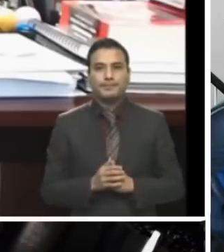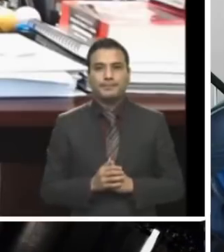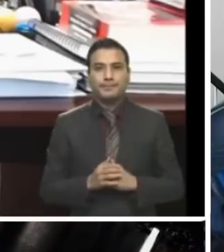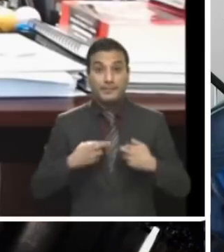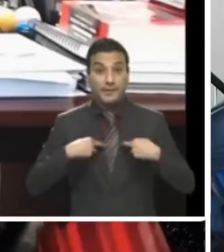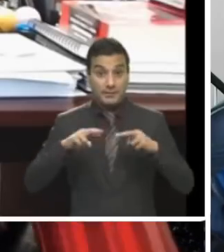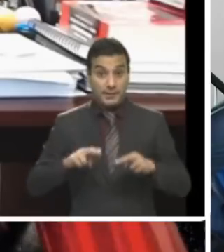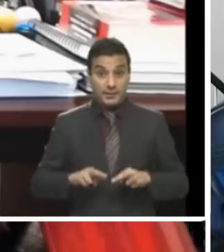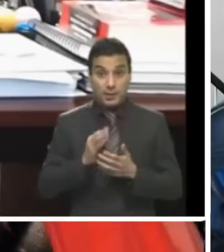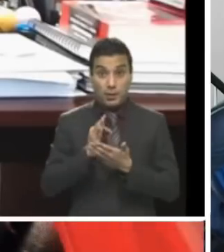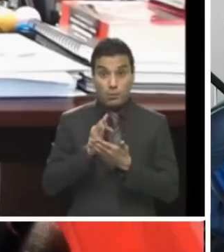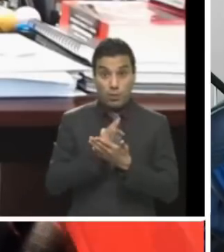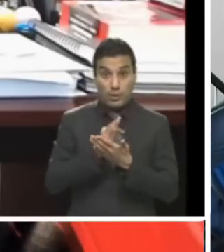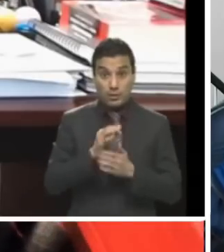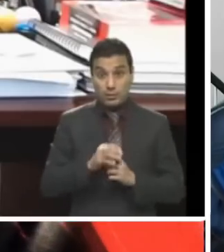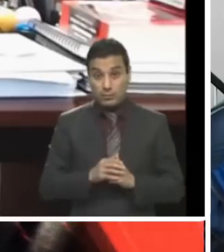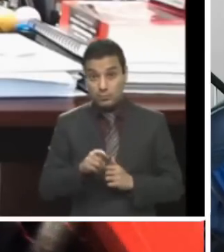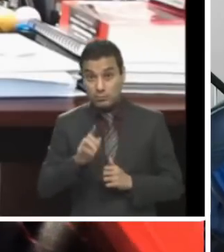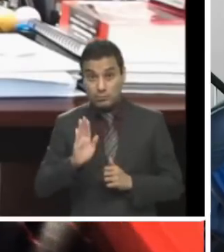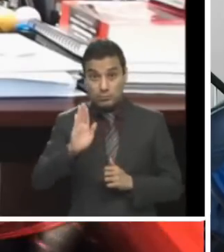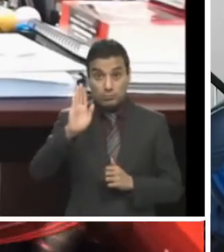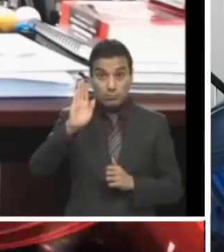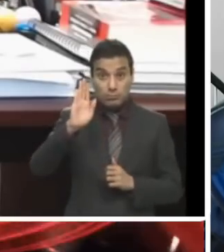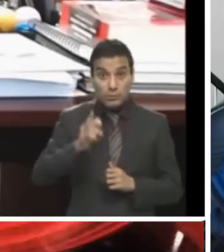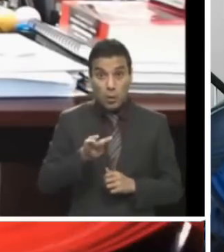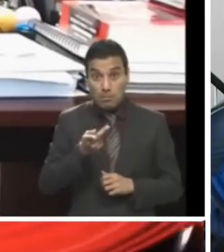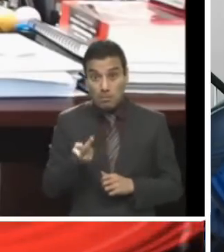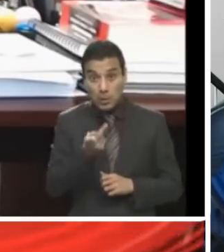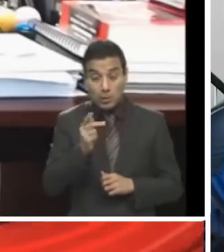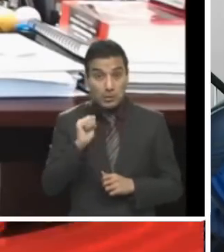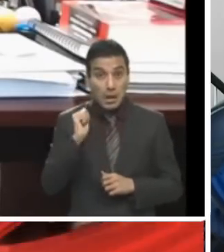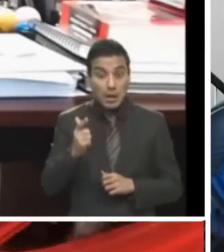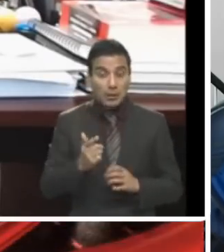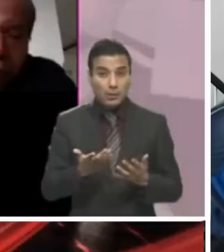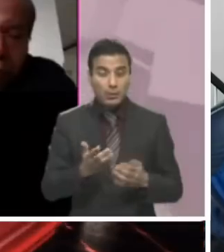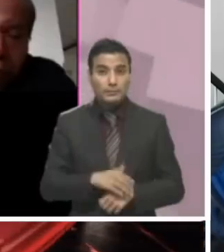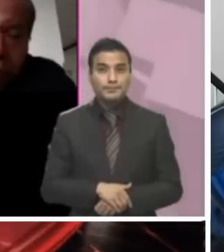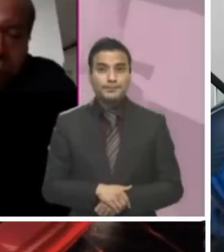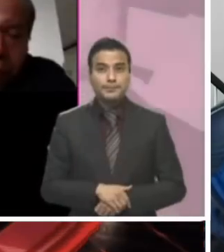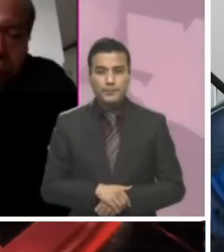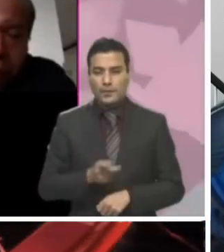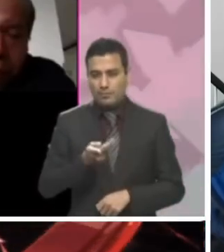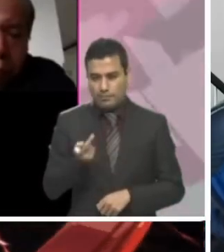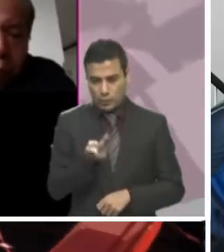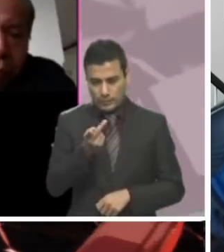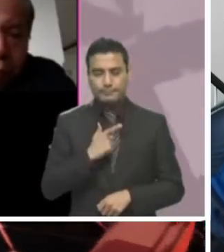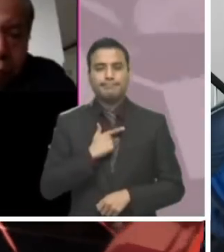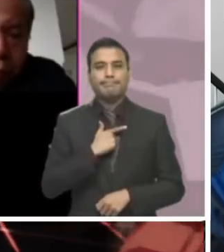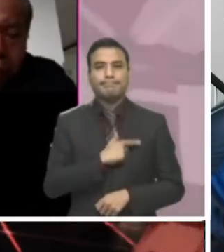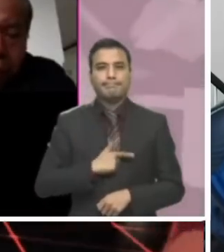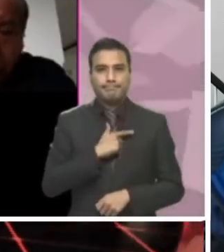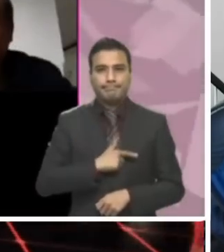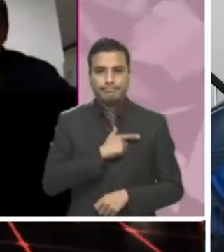presente morena quiere hacerme un a quien intervenido que hace una emoción quiero hacer una pregunta con mucho gusto acepto su